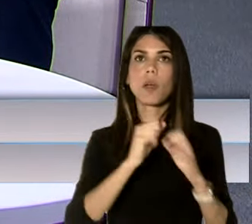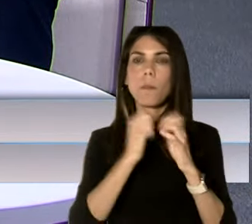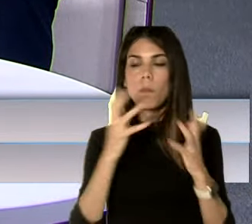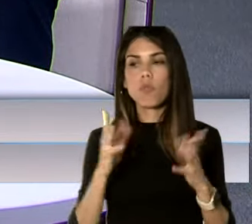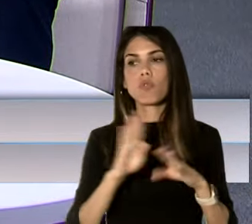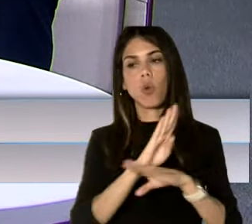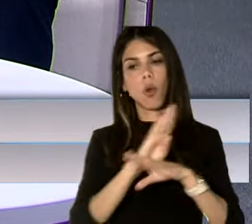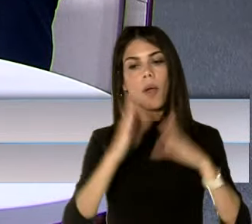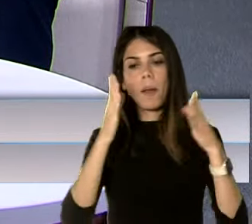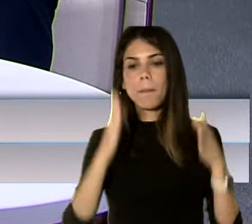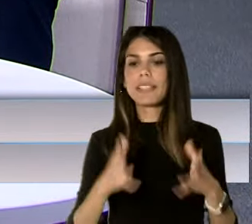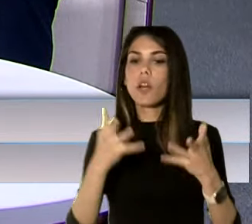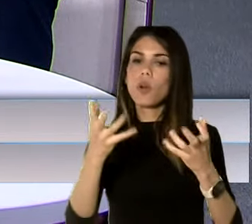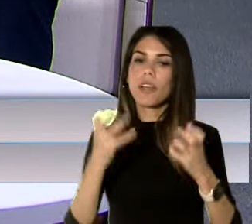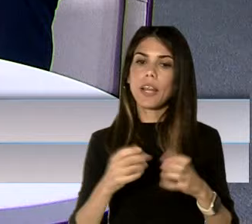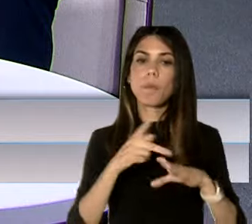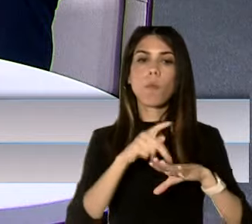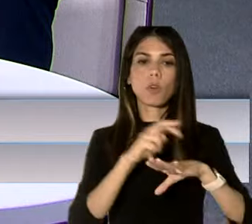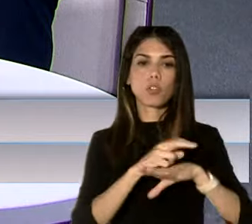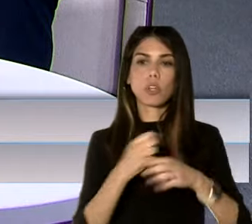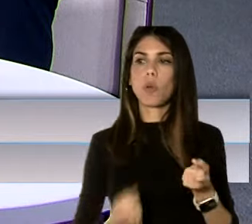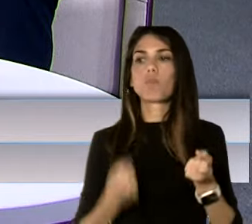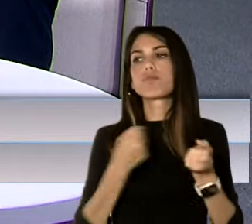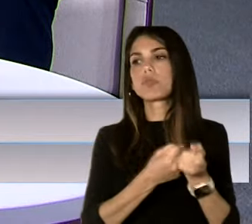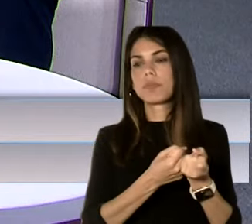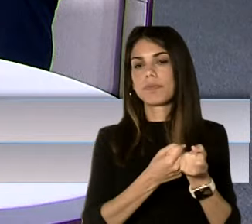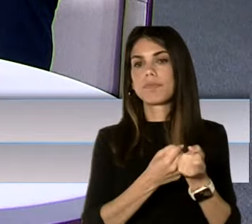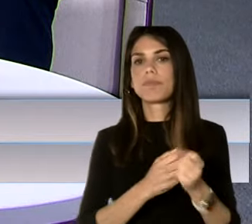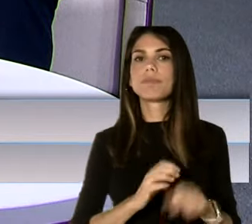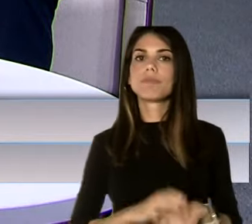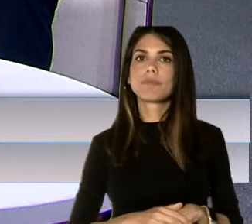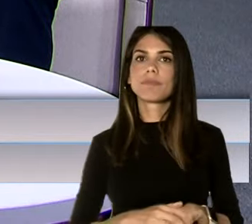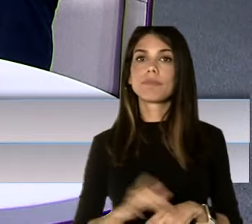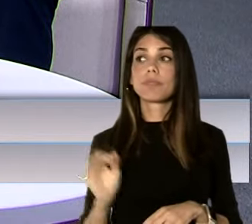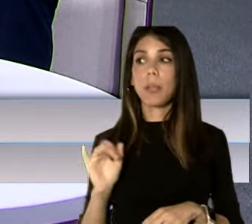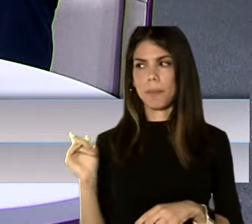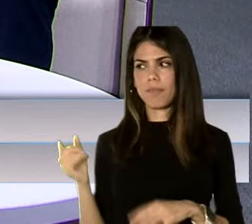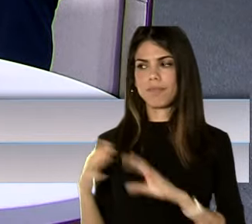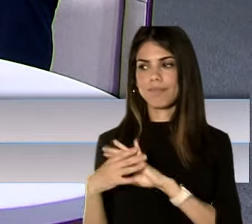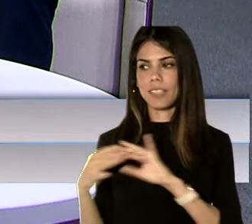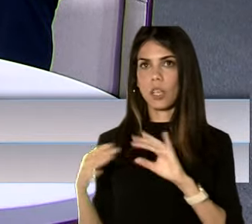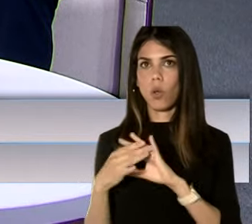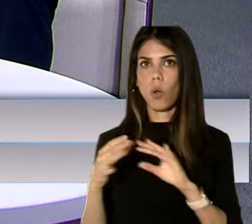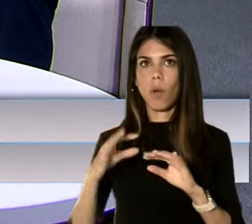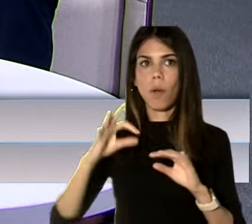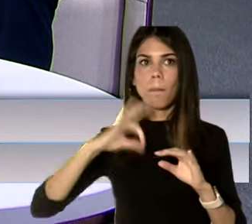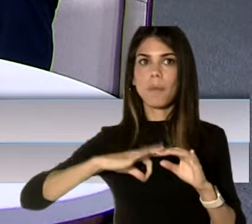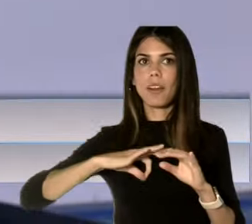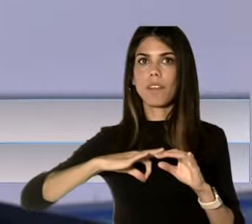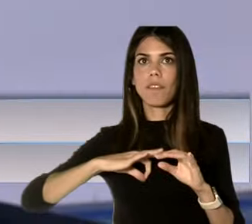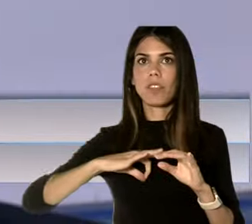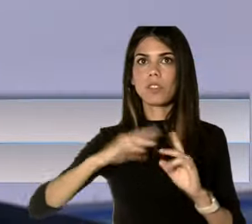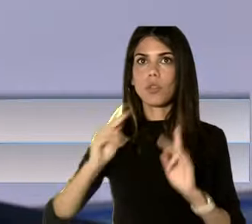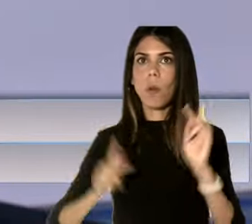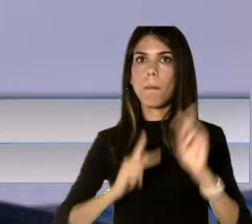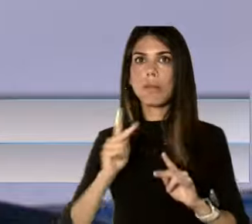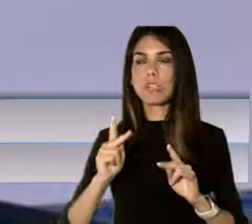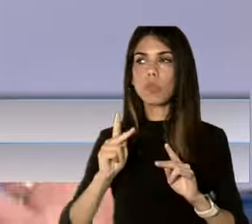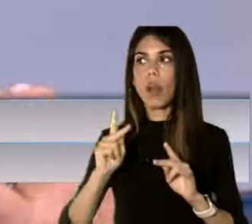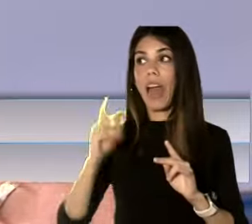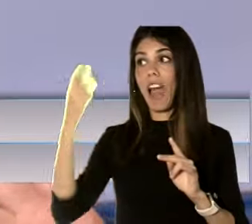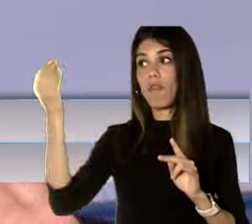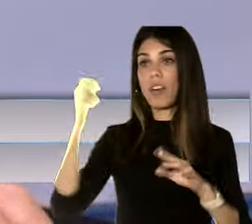empresarios que queremos seguir aportando al país y que como también dice eh Luis incentivar el que está invirtiendo fuera pu que venga y invierta